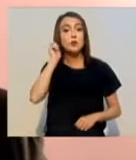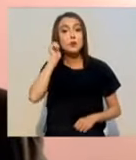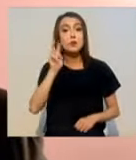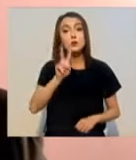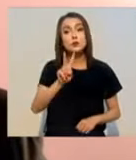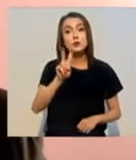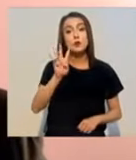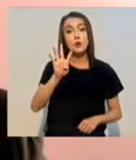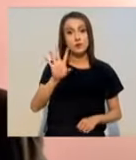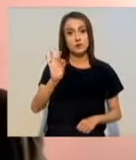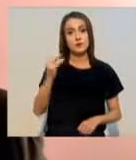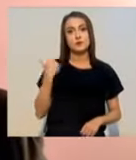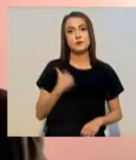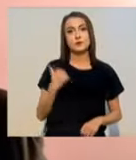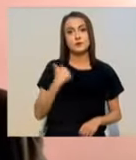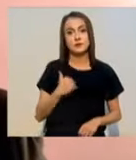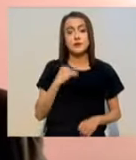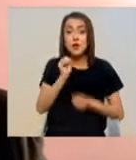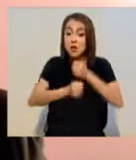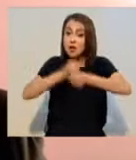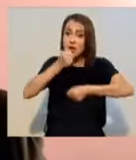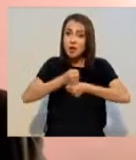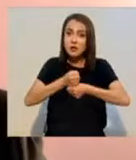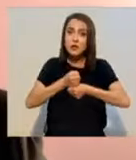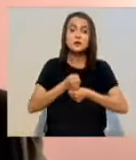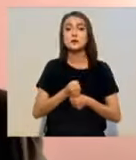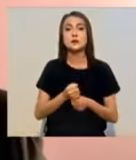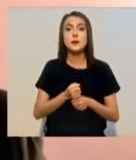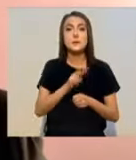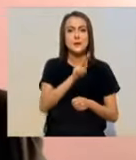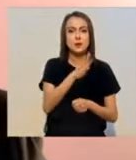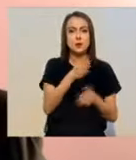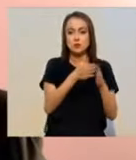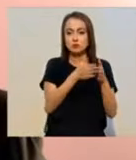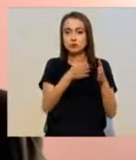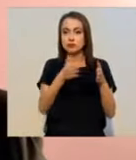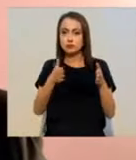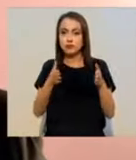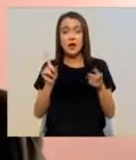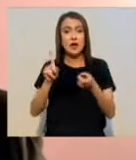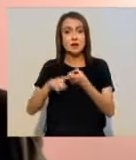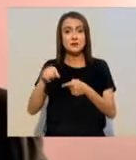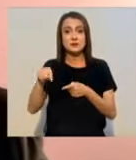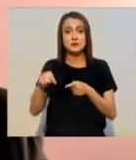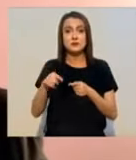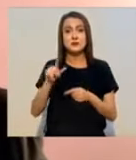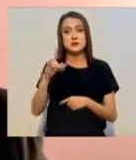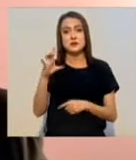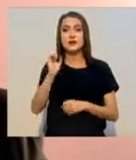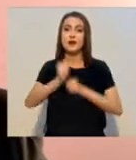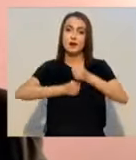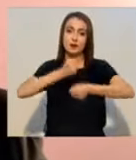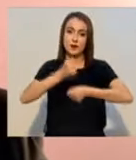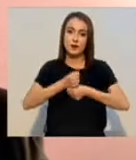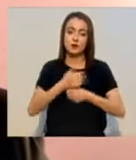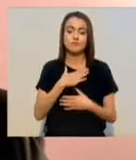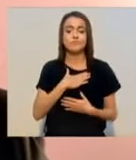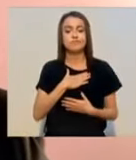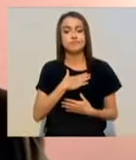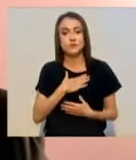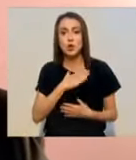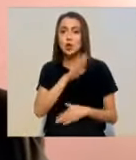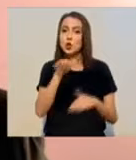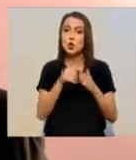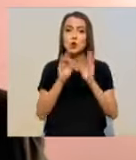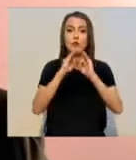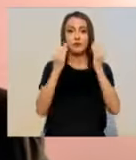mujeres, 249 hombres con edades que han estado de entre los 21 hasta los 100 años. Nuestro más sentido pésame